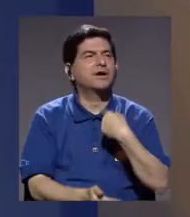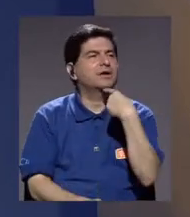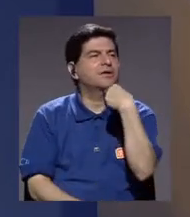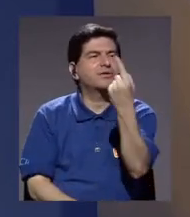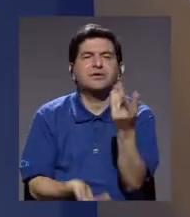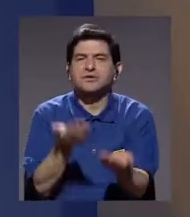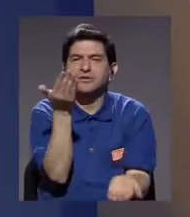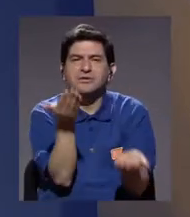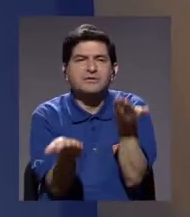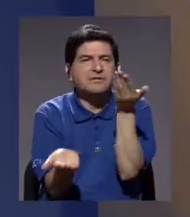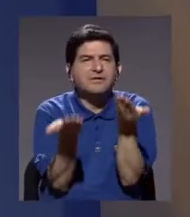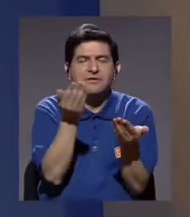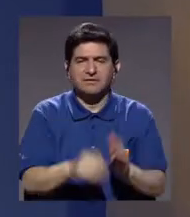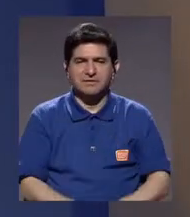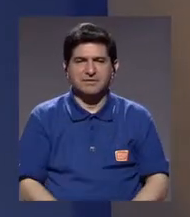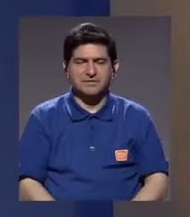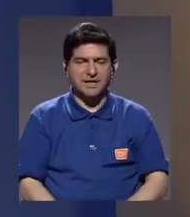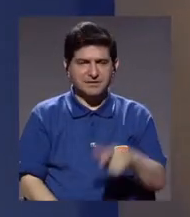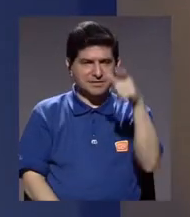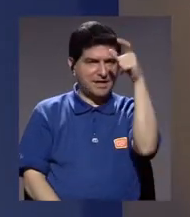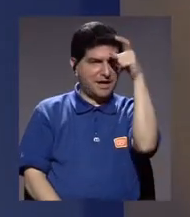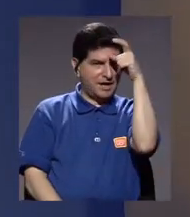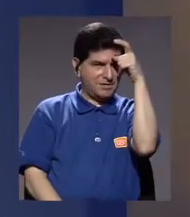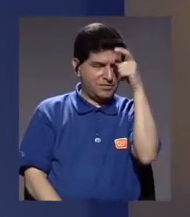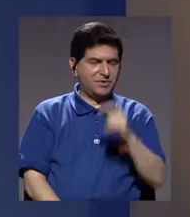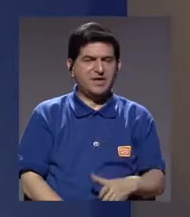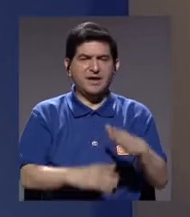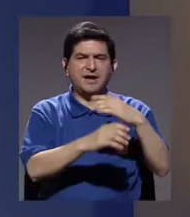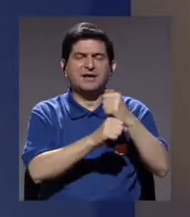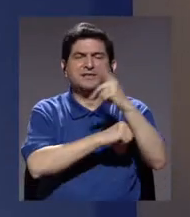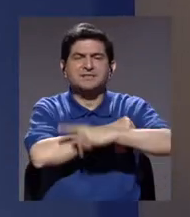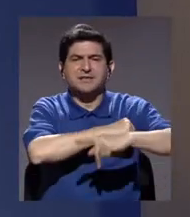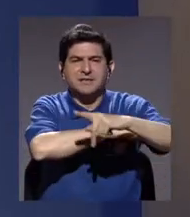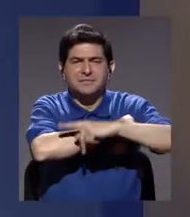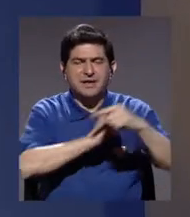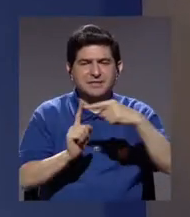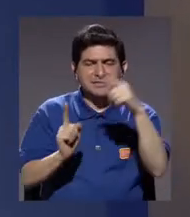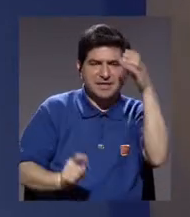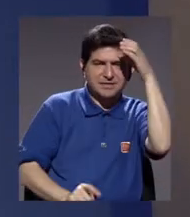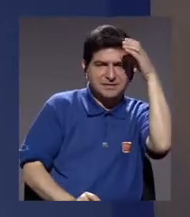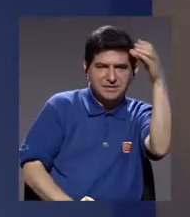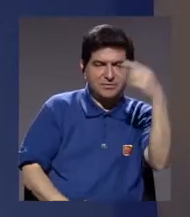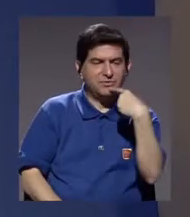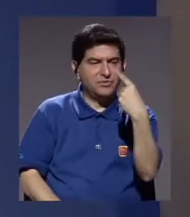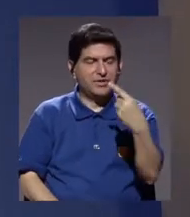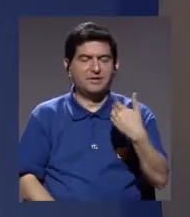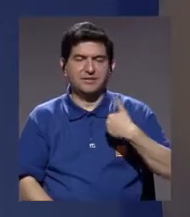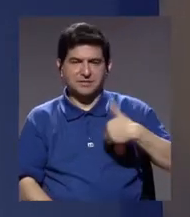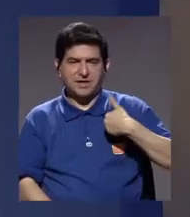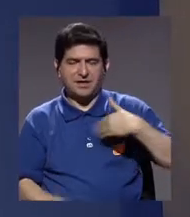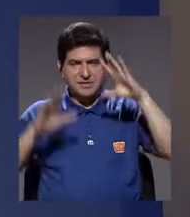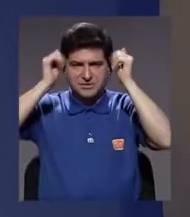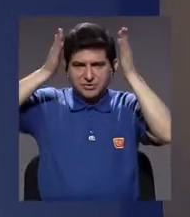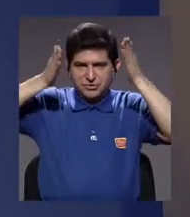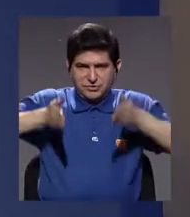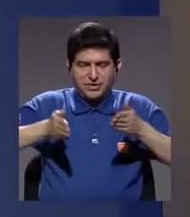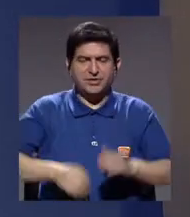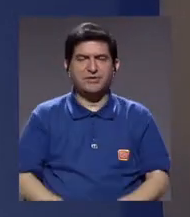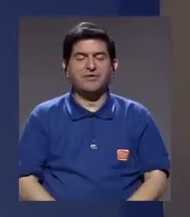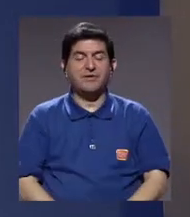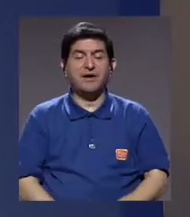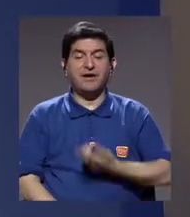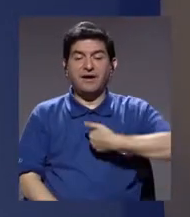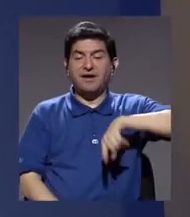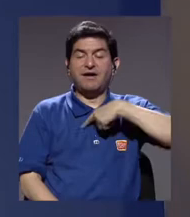que yo diría que hace de Turquía un país que desde la cultura, como lo planteaba el señor embajador,